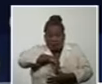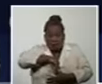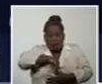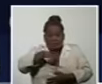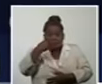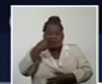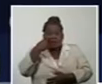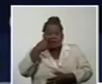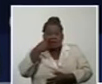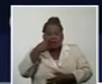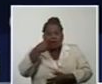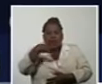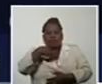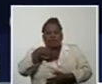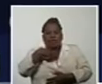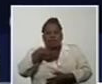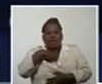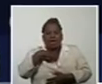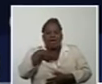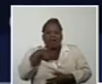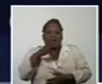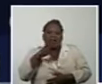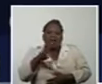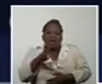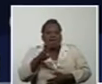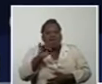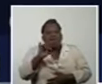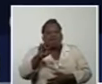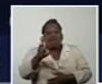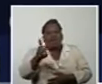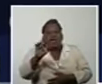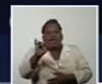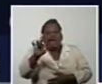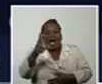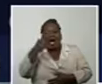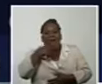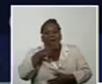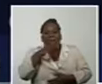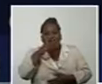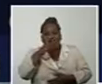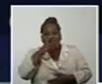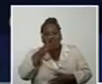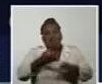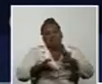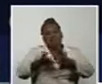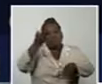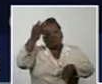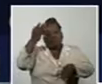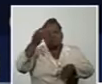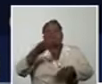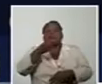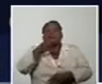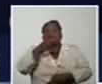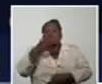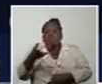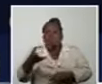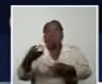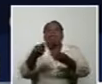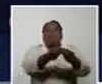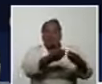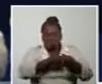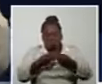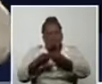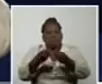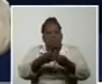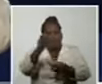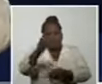tiene además una carga viral un poquito elevada que puede provocar la transmisión, aún sin